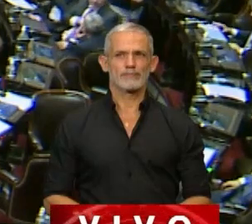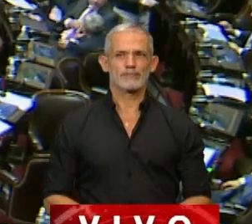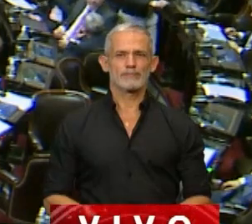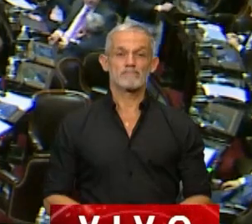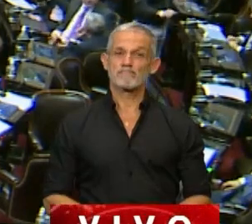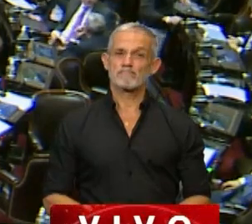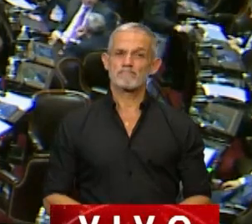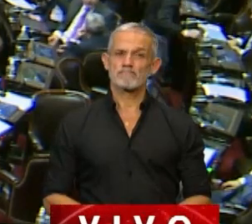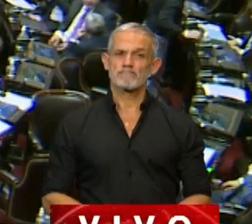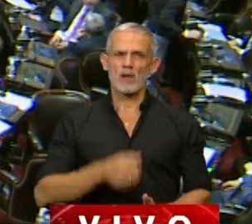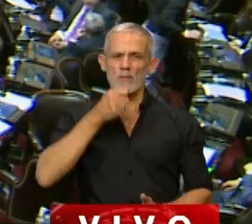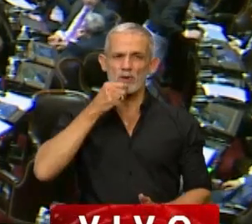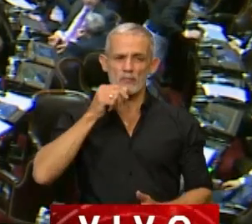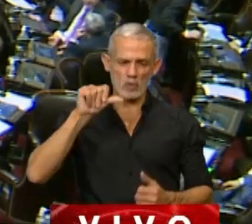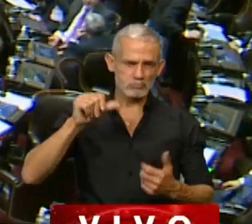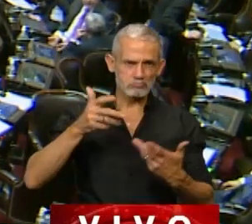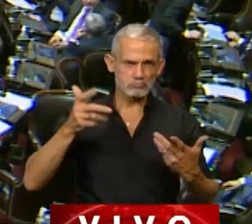Anda.